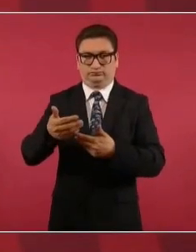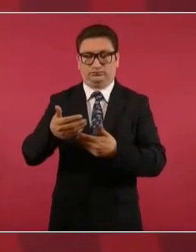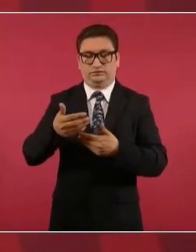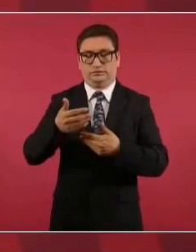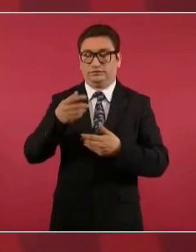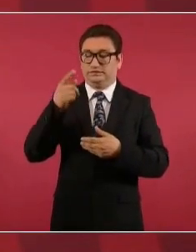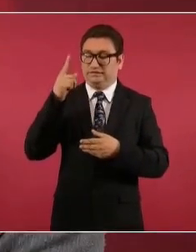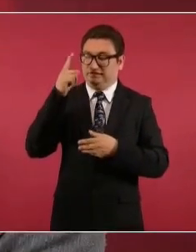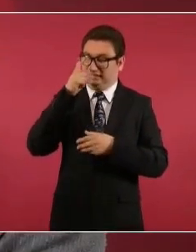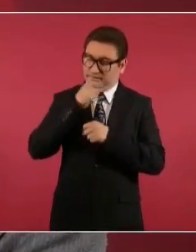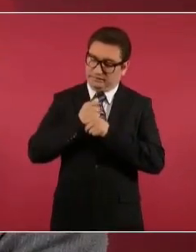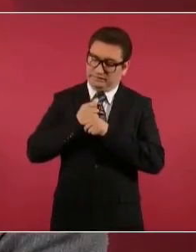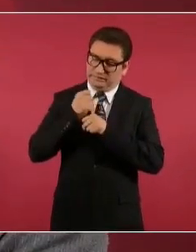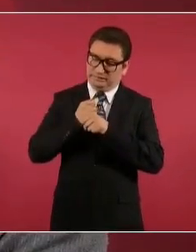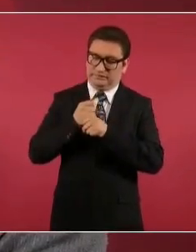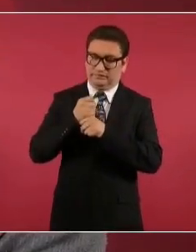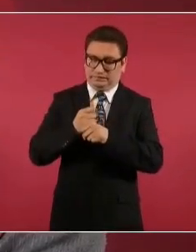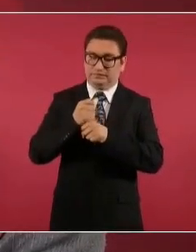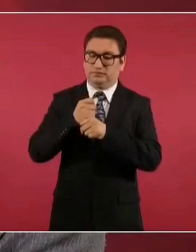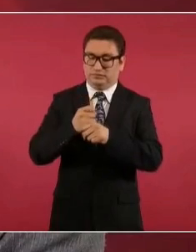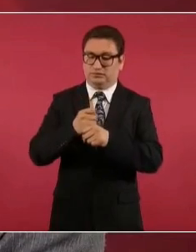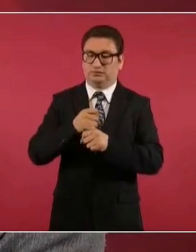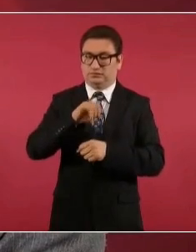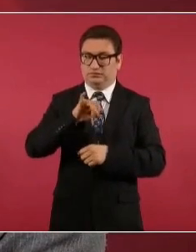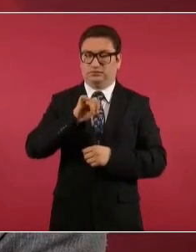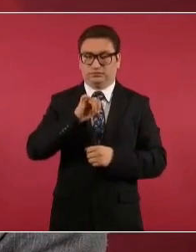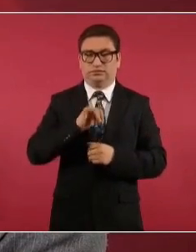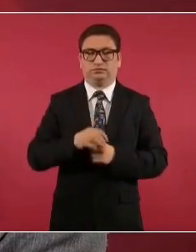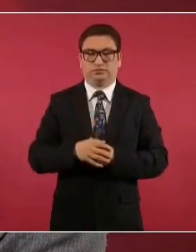Costó algún trabajo